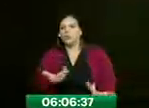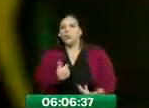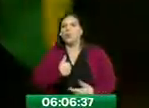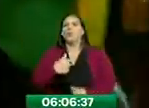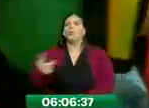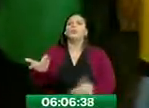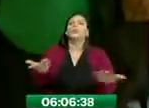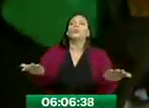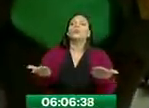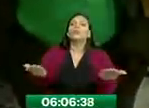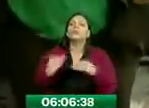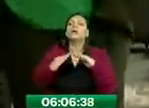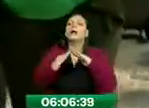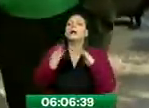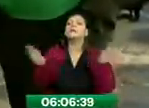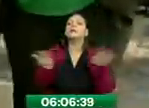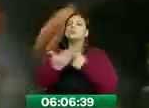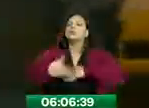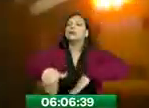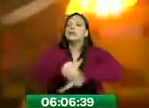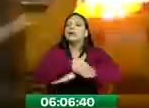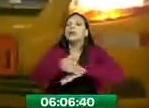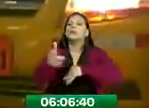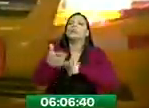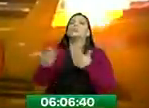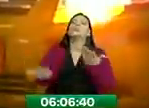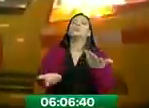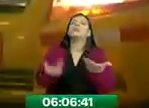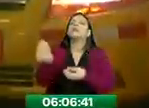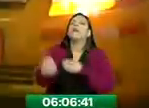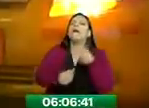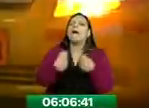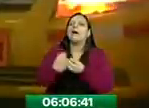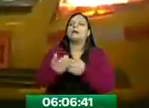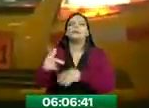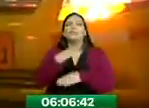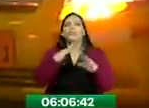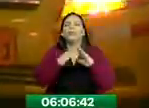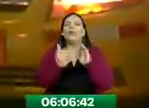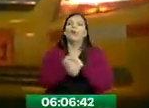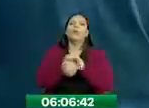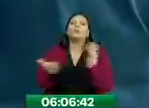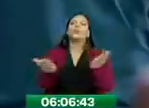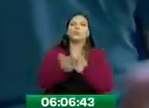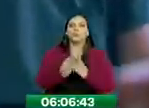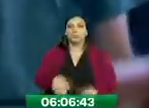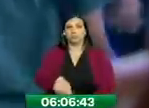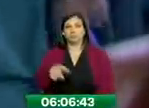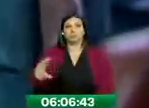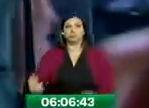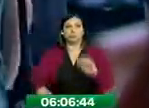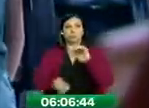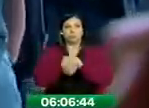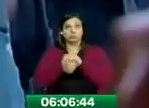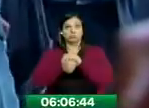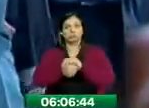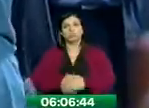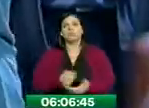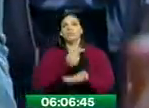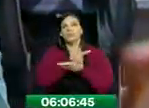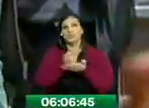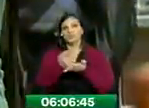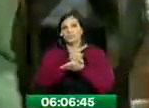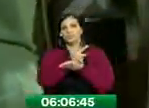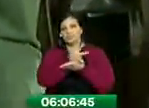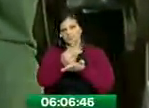para tener la información del ciudadano dónde va a pasar lo que es los 14 días. Los últimos vuelos